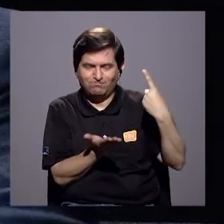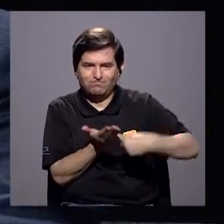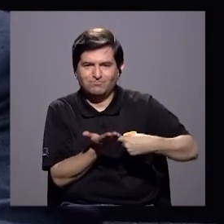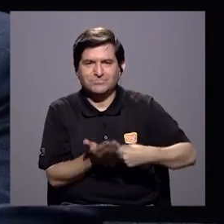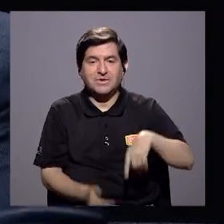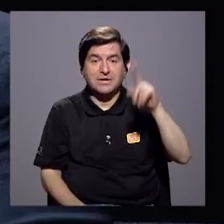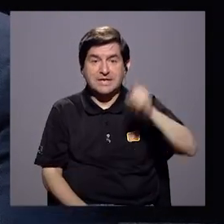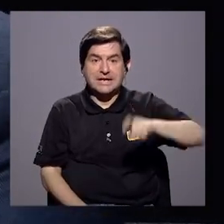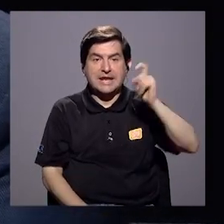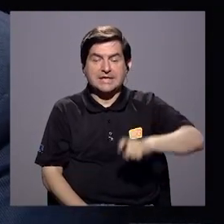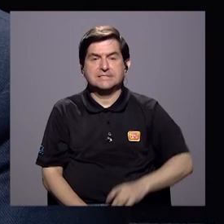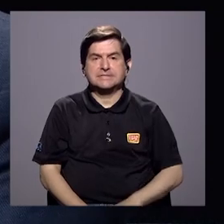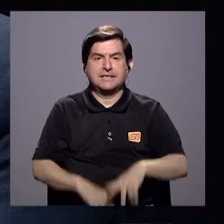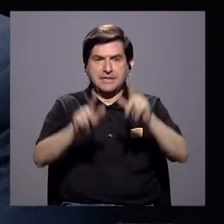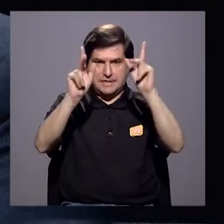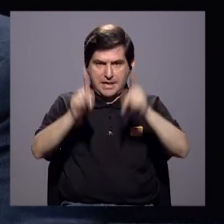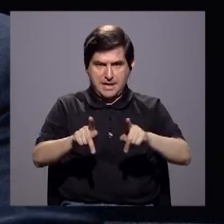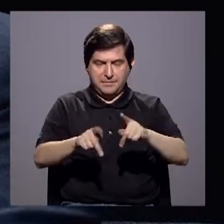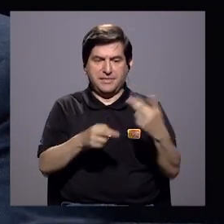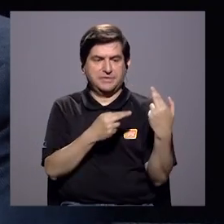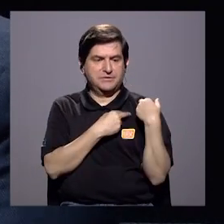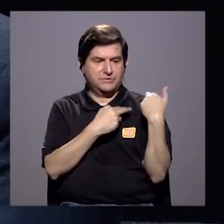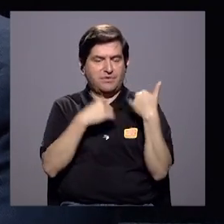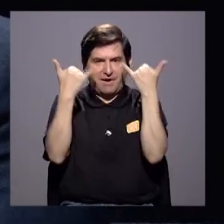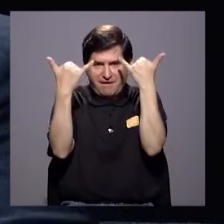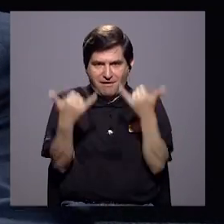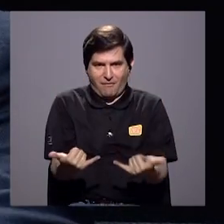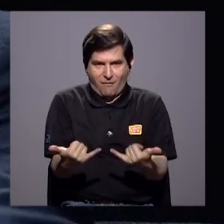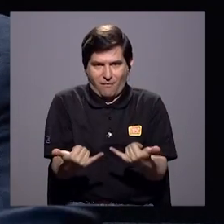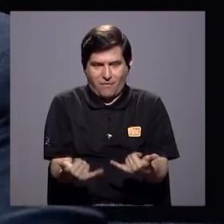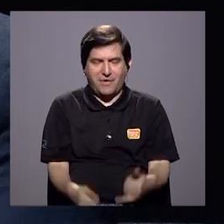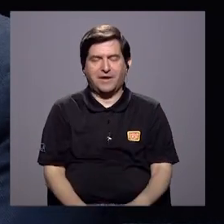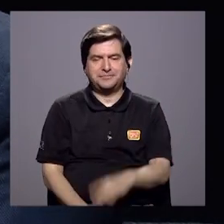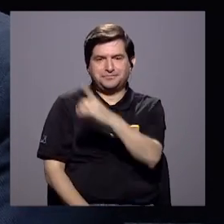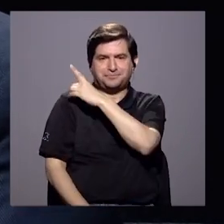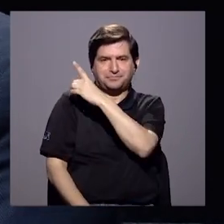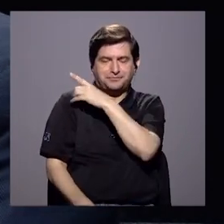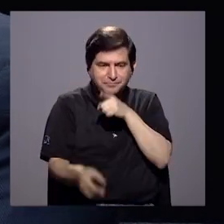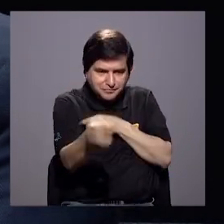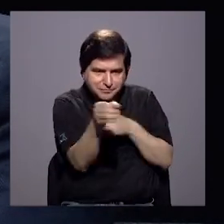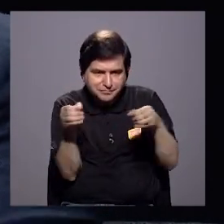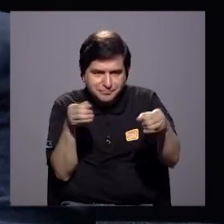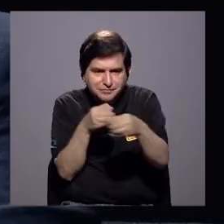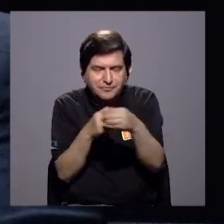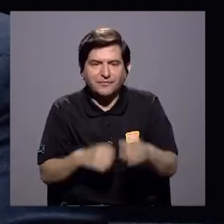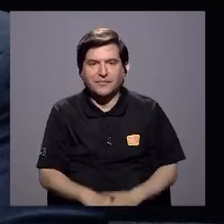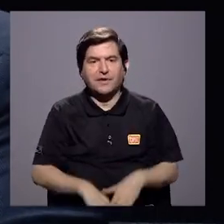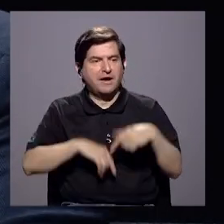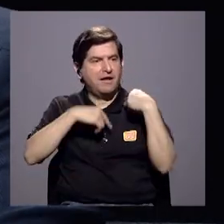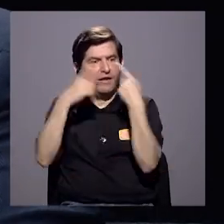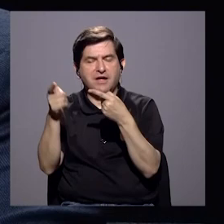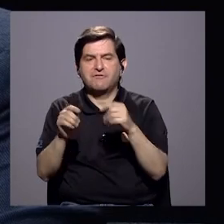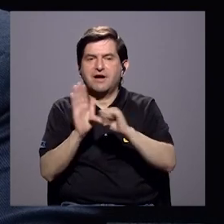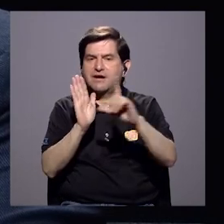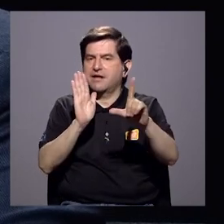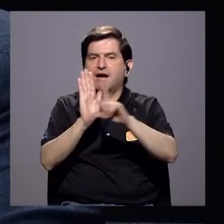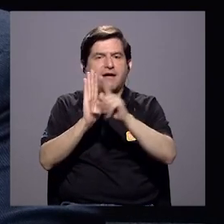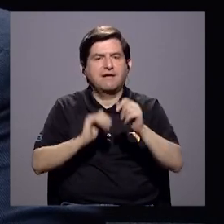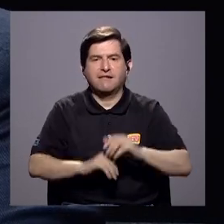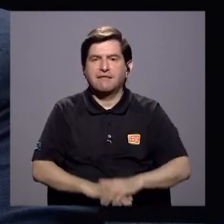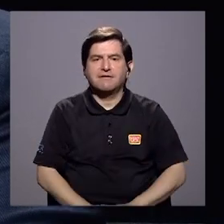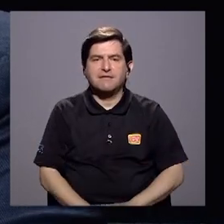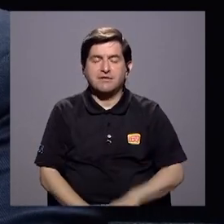merece que se le llame a la persona que se encargada ahorita o dirigiendo esta agencia que vaya a la asamblea legislativa